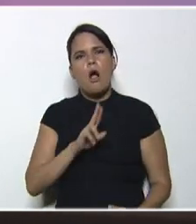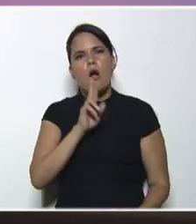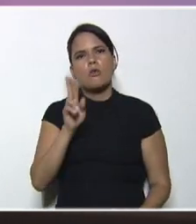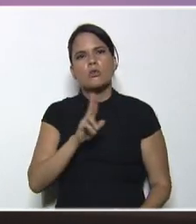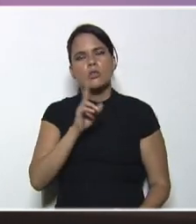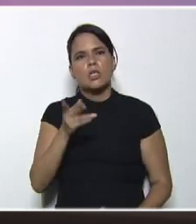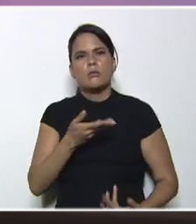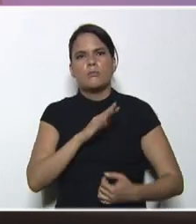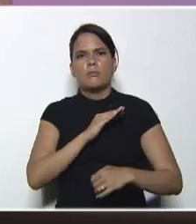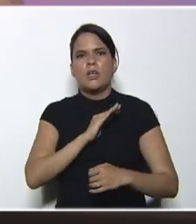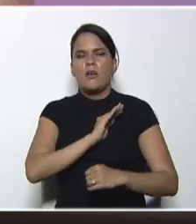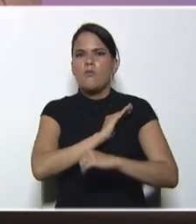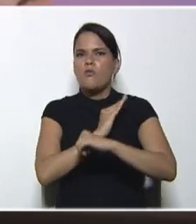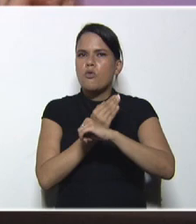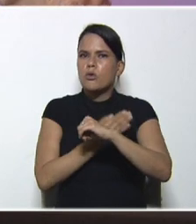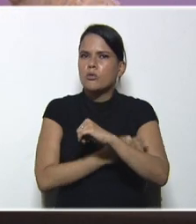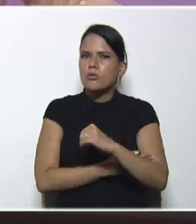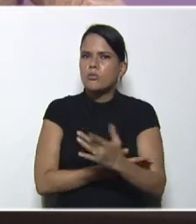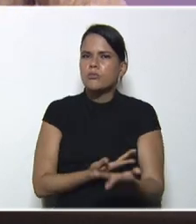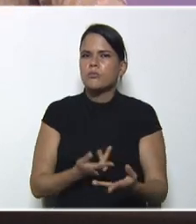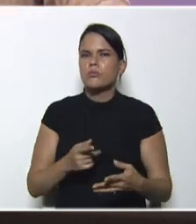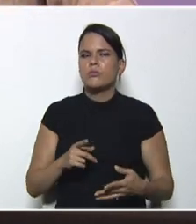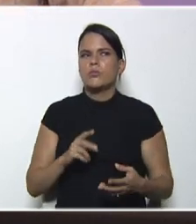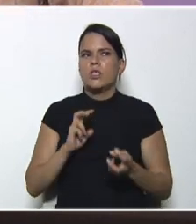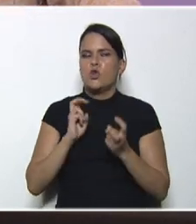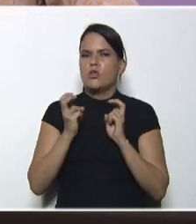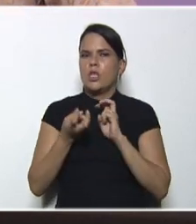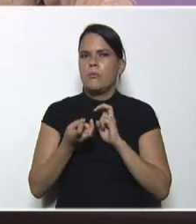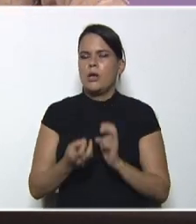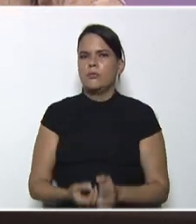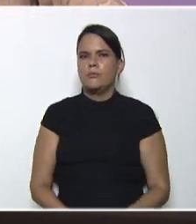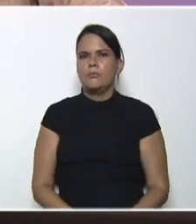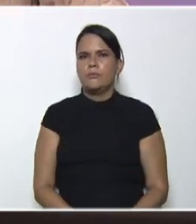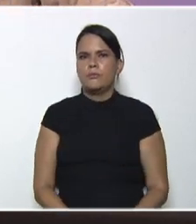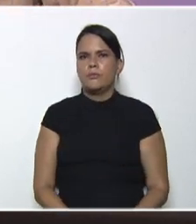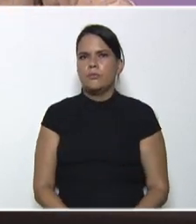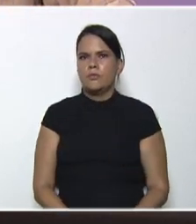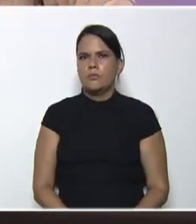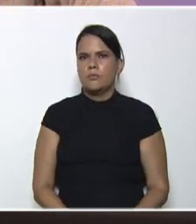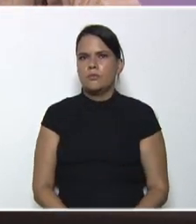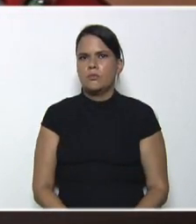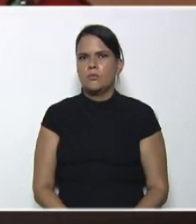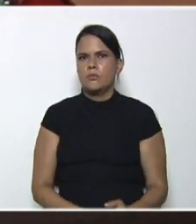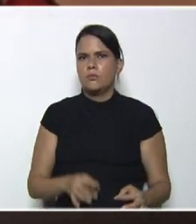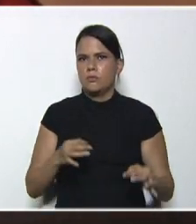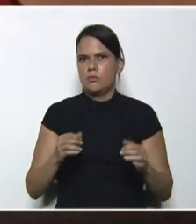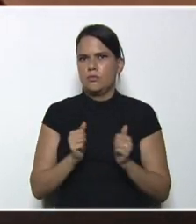reforzar los temas correspondientes. Por acá tenemos un cartón,